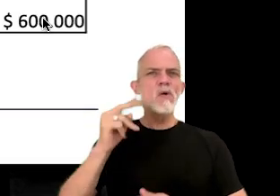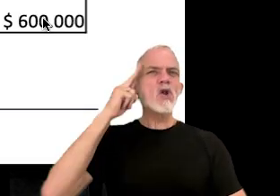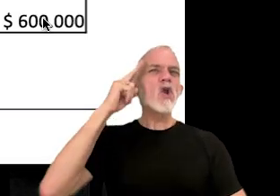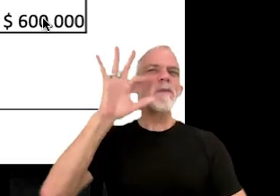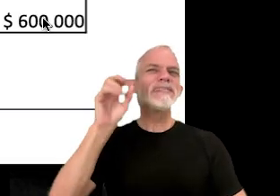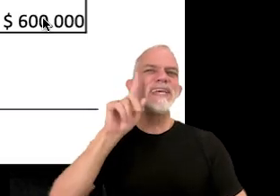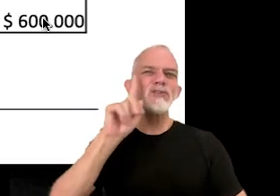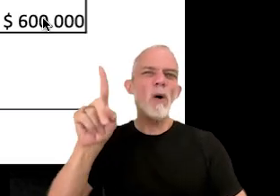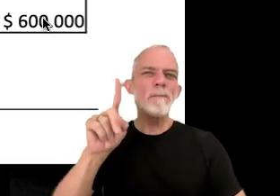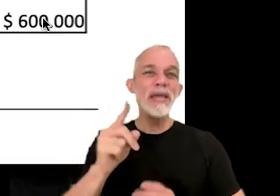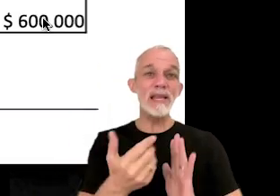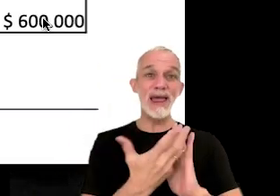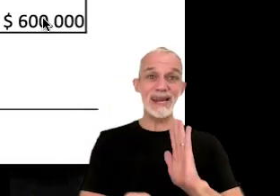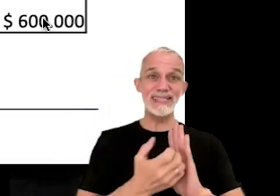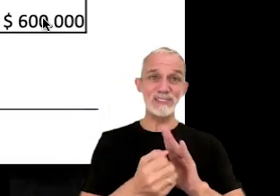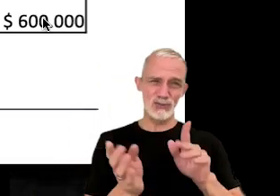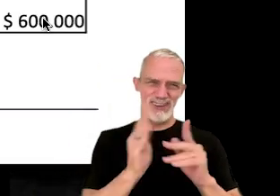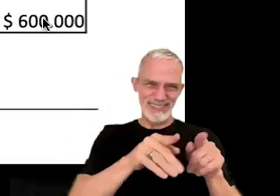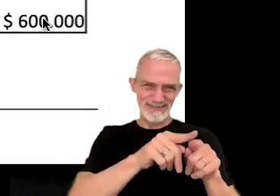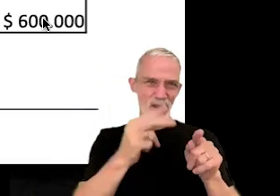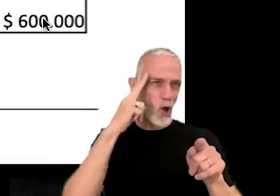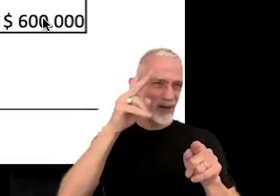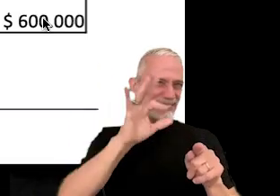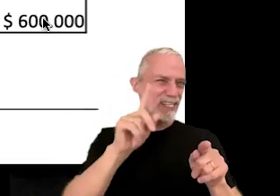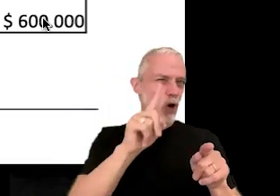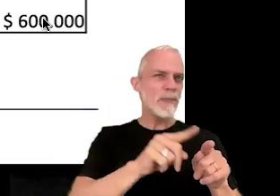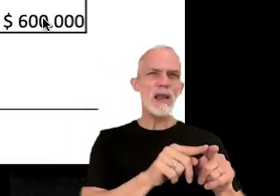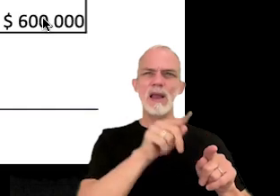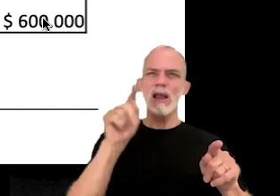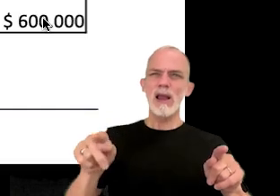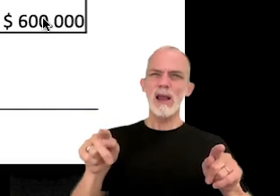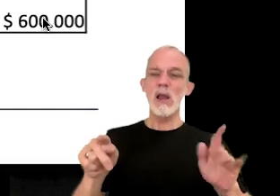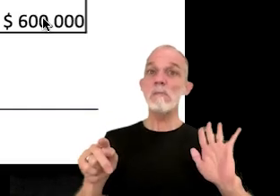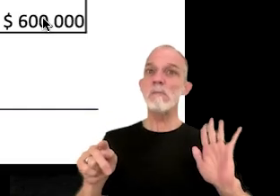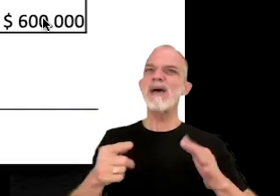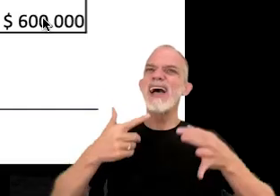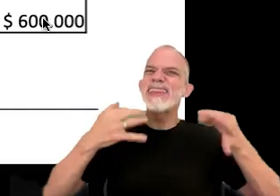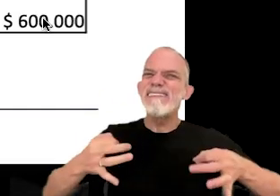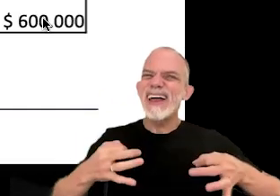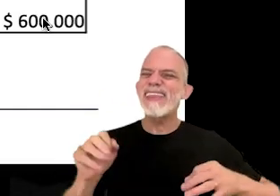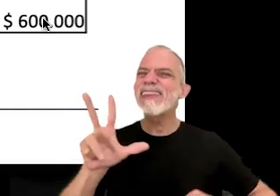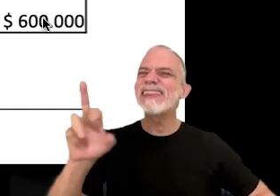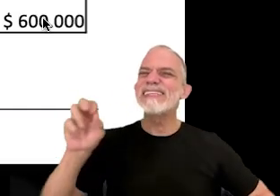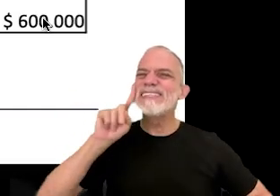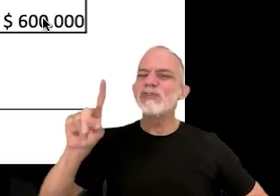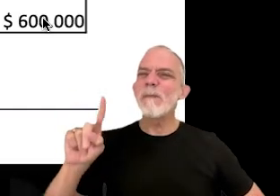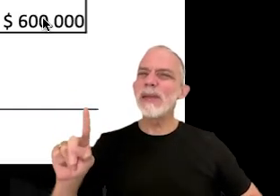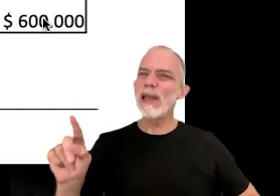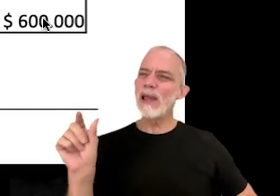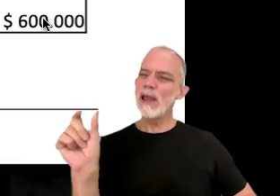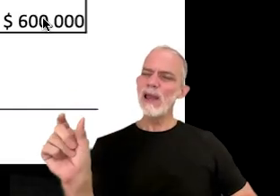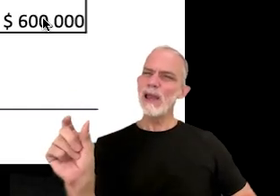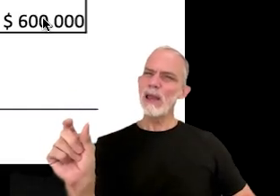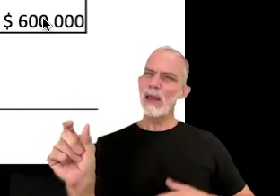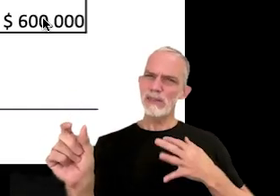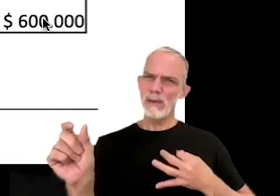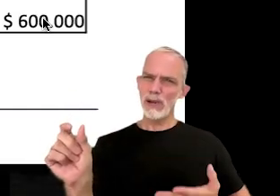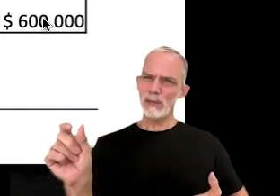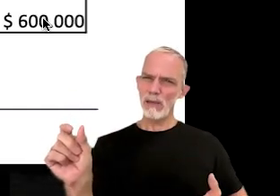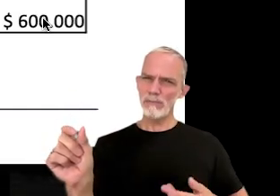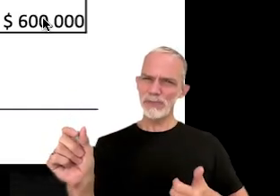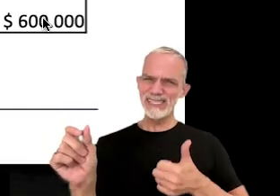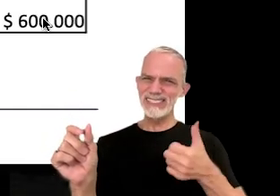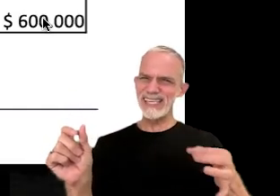900.000 pesos de retenciones, el contribuyente tuviera realmente 300.000? Y los